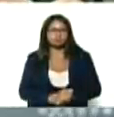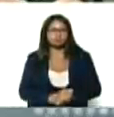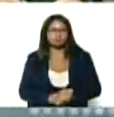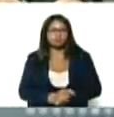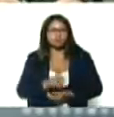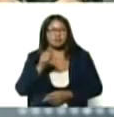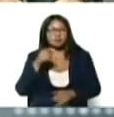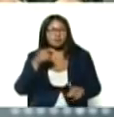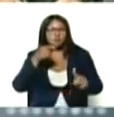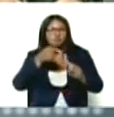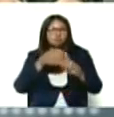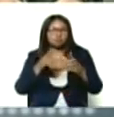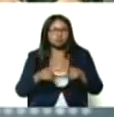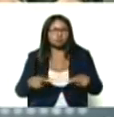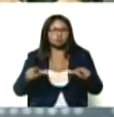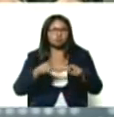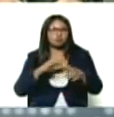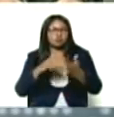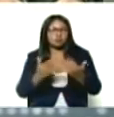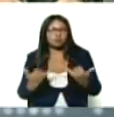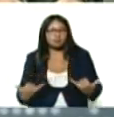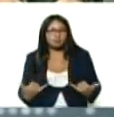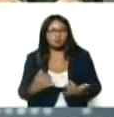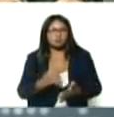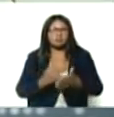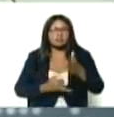ver dónde están los puntos de inscripción